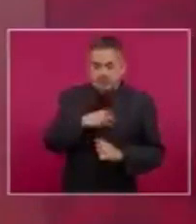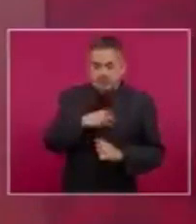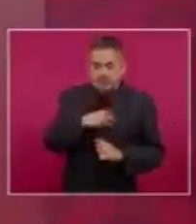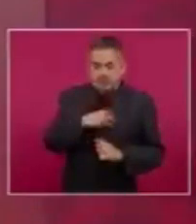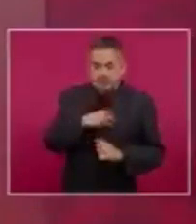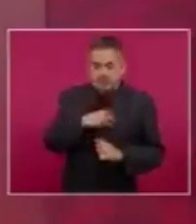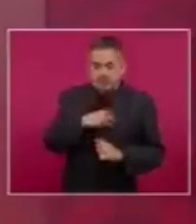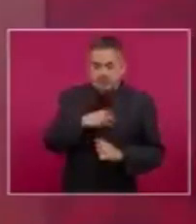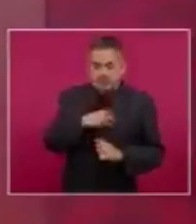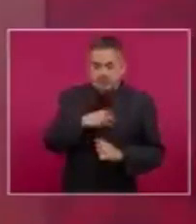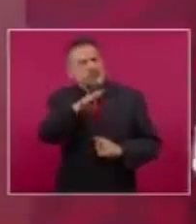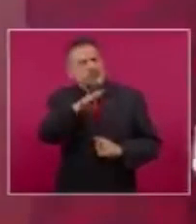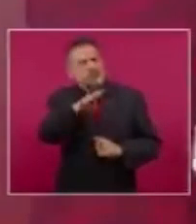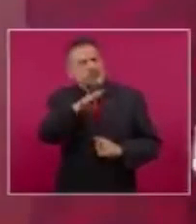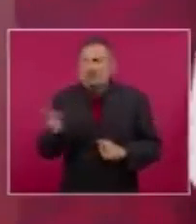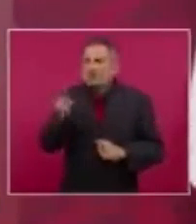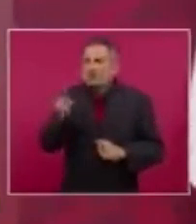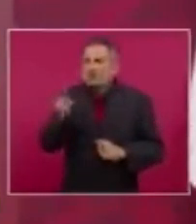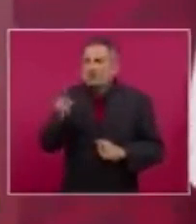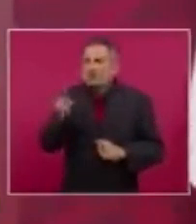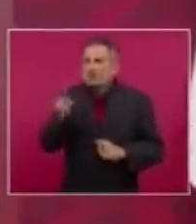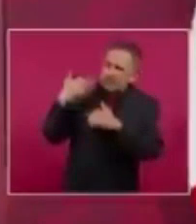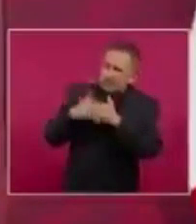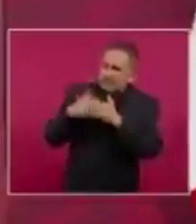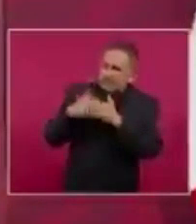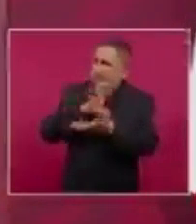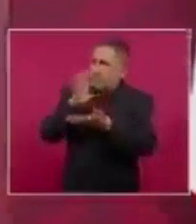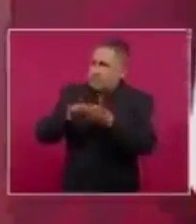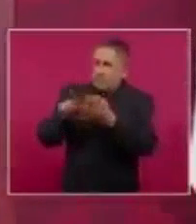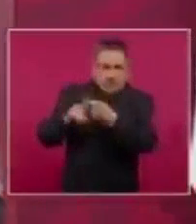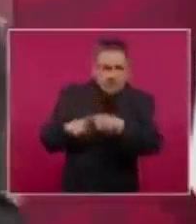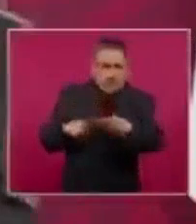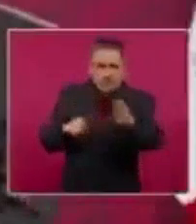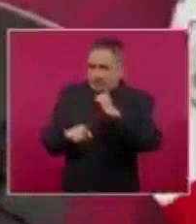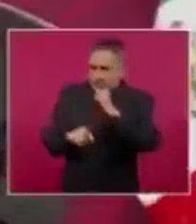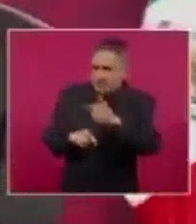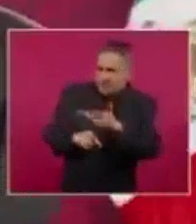de ellos me preguntó, ¿y no vas a ir a la boda?